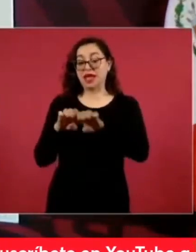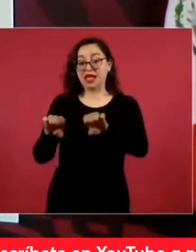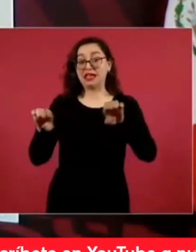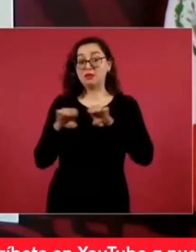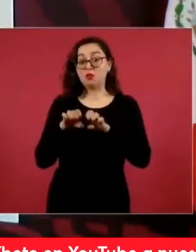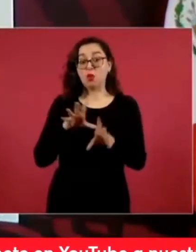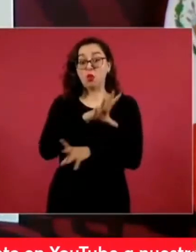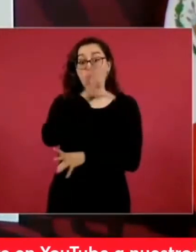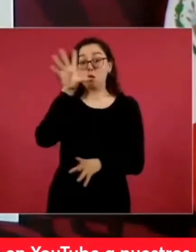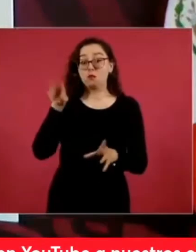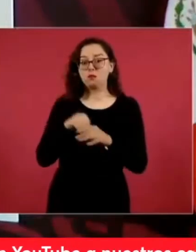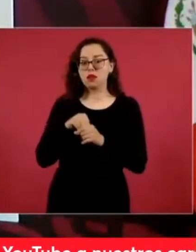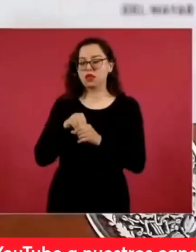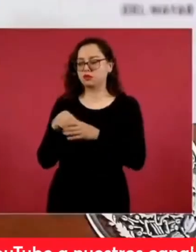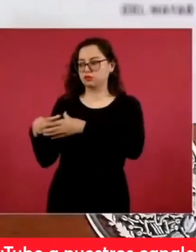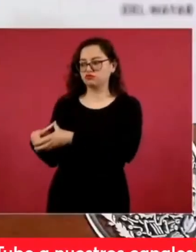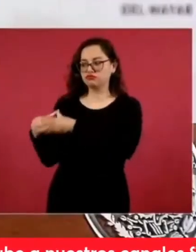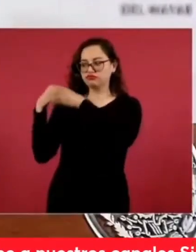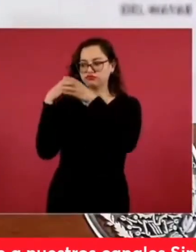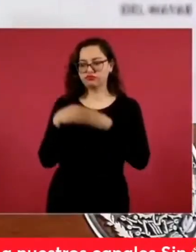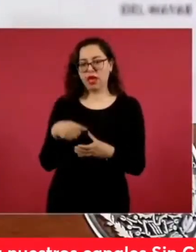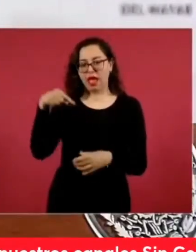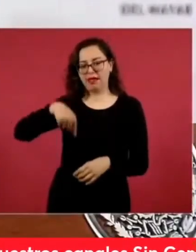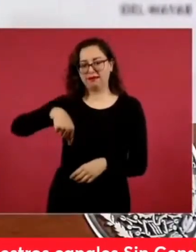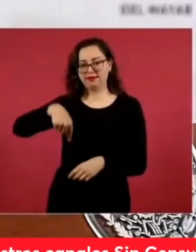con los 2 subsecretarios